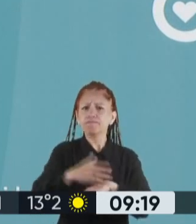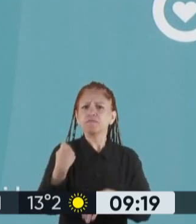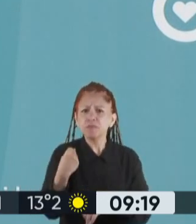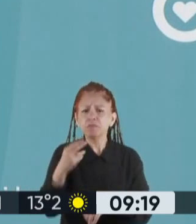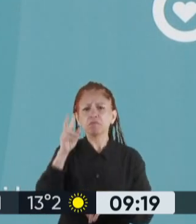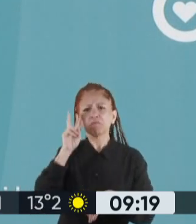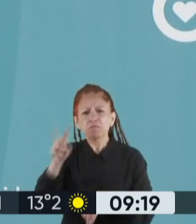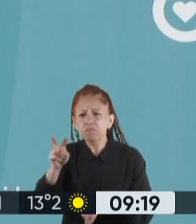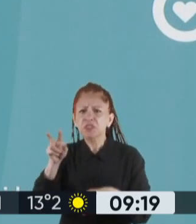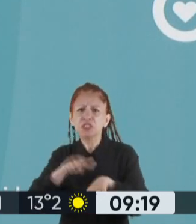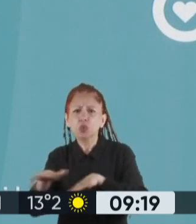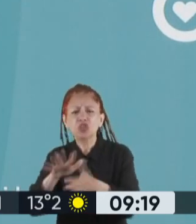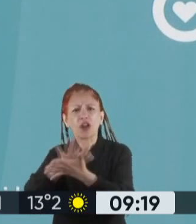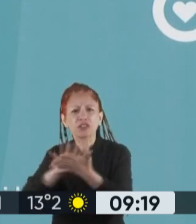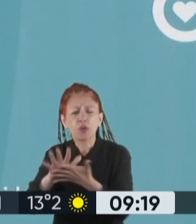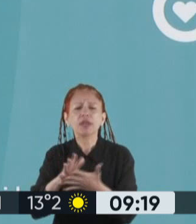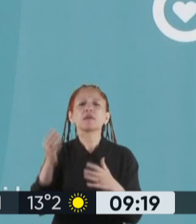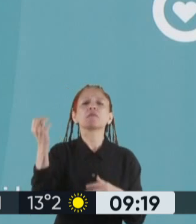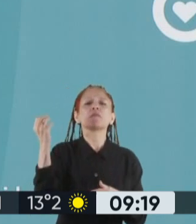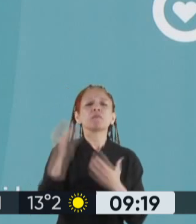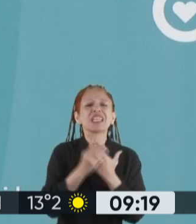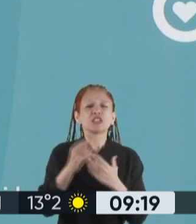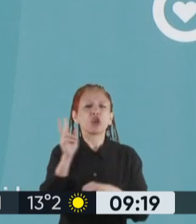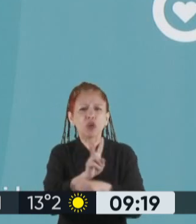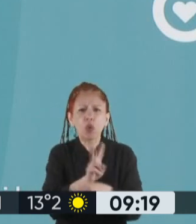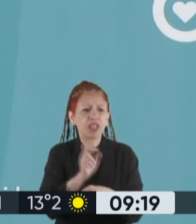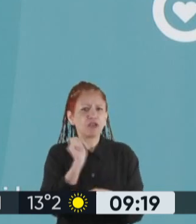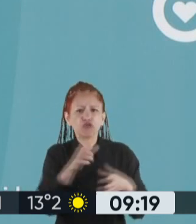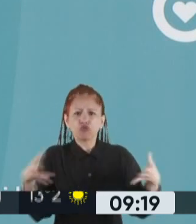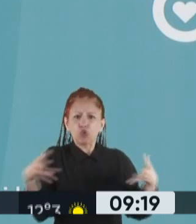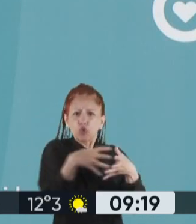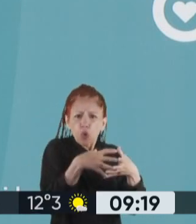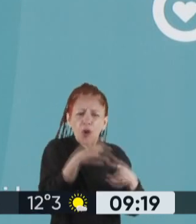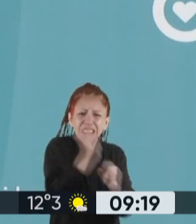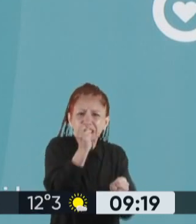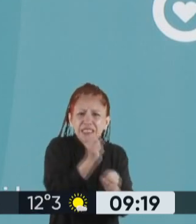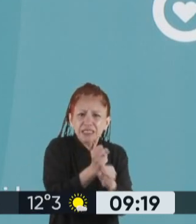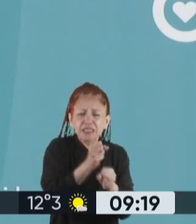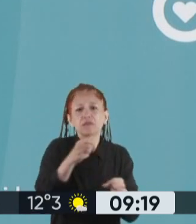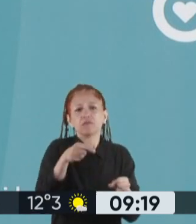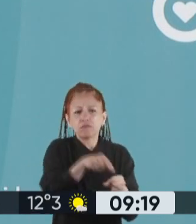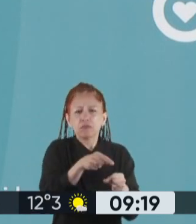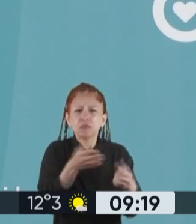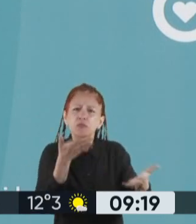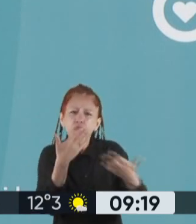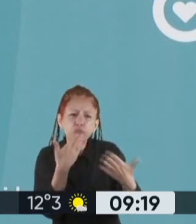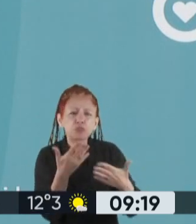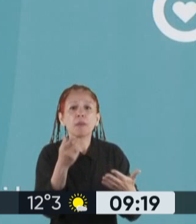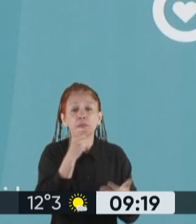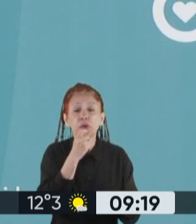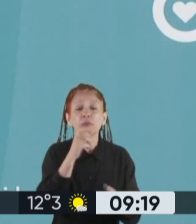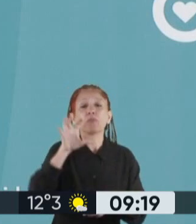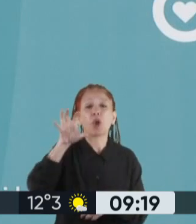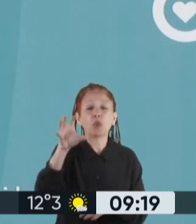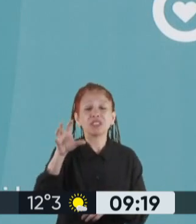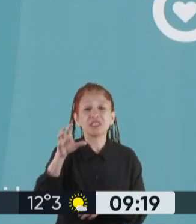resuelve puntualmente, y el ministro de Seguridad, por supuesto, y toda su cartera está trabajando para esto hacerlo. Está conversando con Río Negro por la